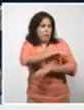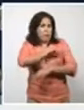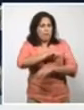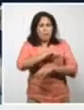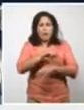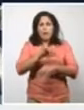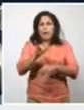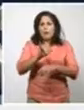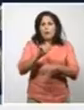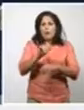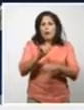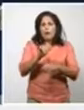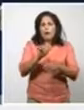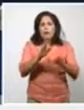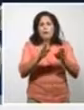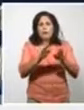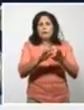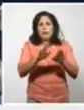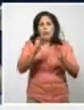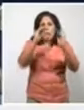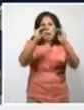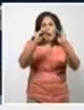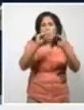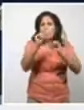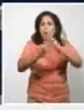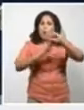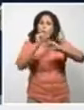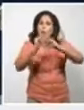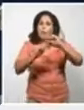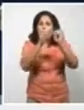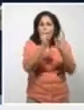han llamado, desescalonando, o sea,